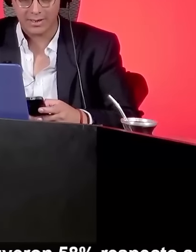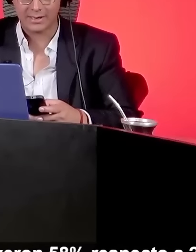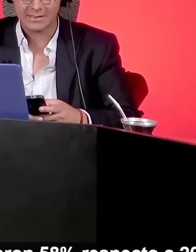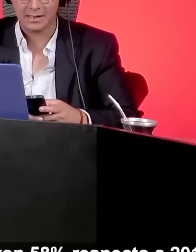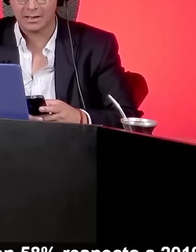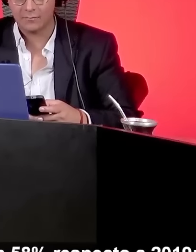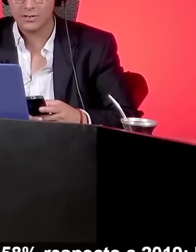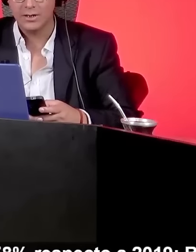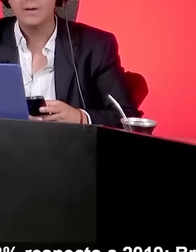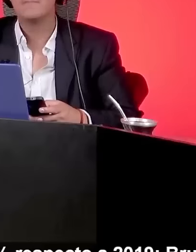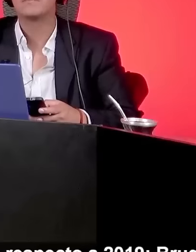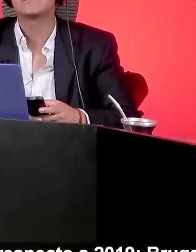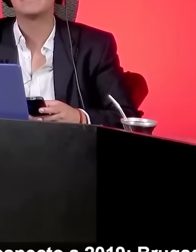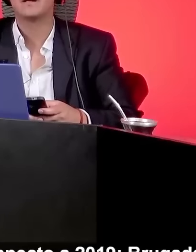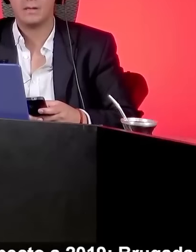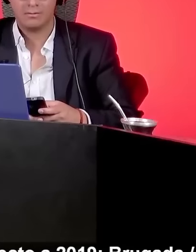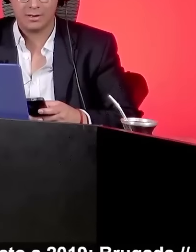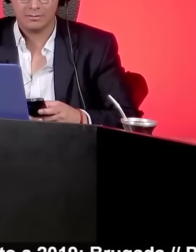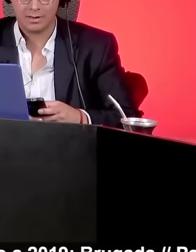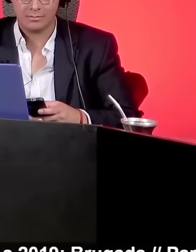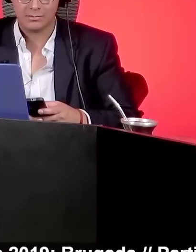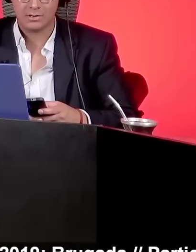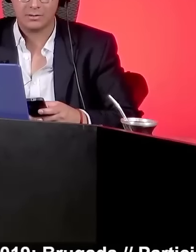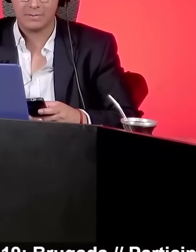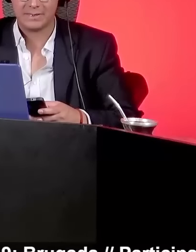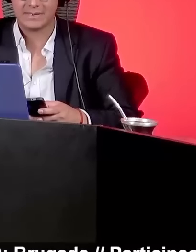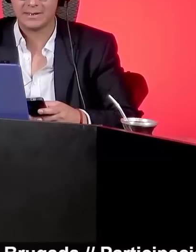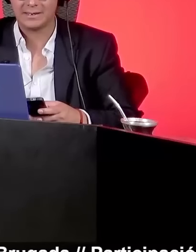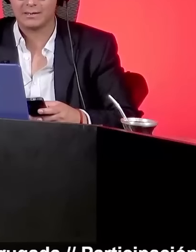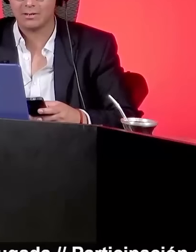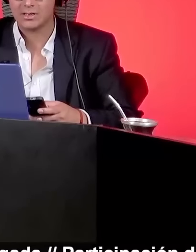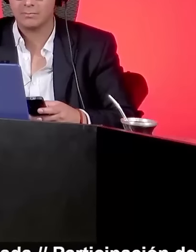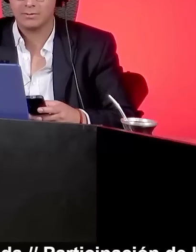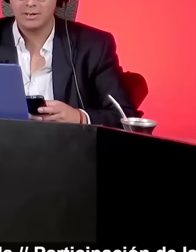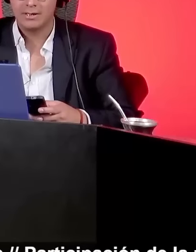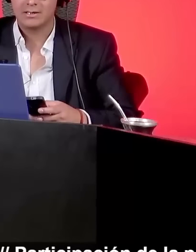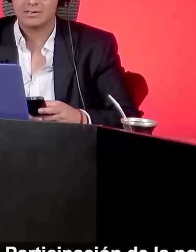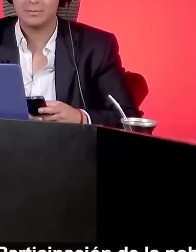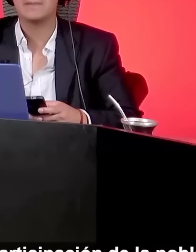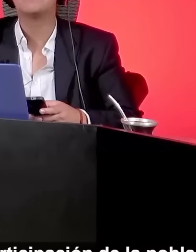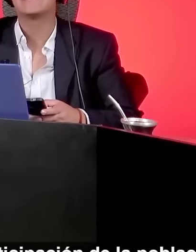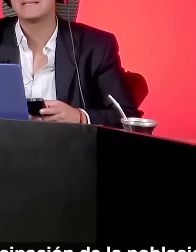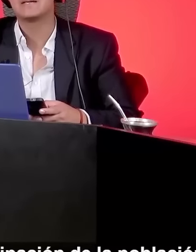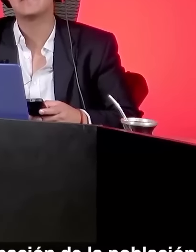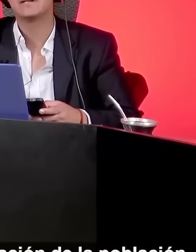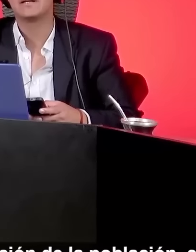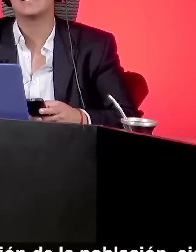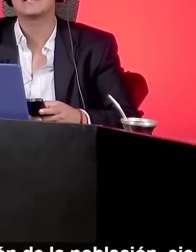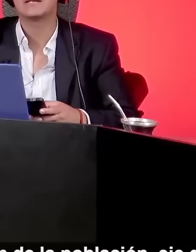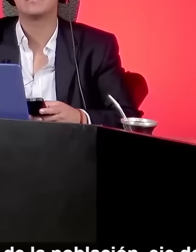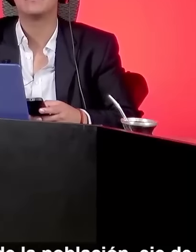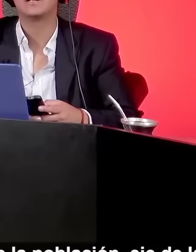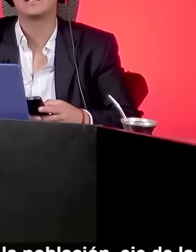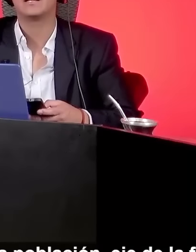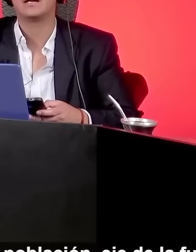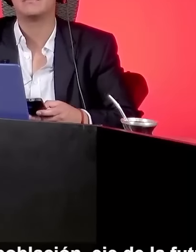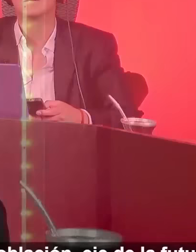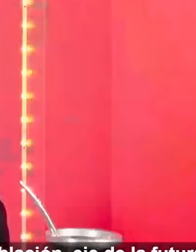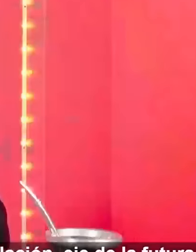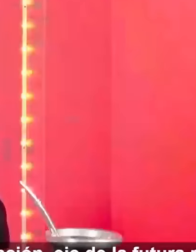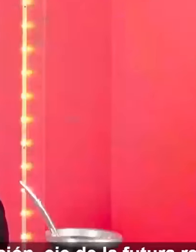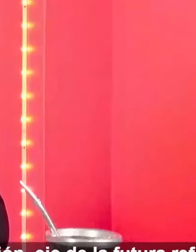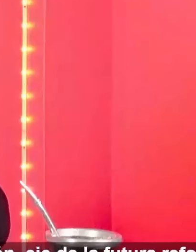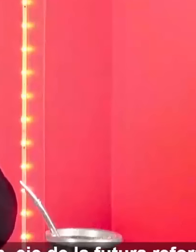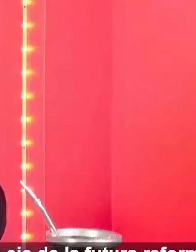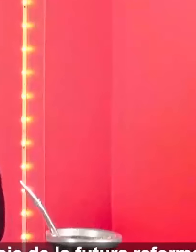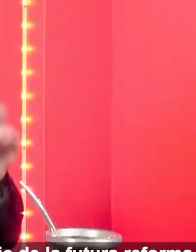Seguridad Omar García Harfuch. Vamos a ver ahora lo que anunció la presidenta Claudia Sheinbaum sobre precisamente este combate al lavado